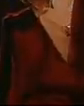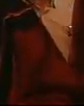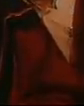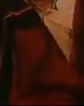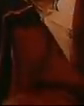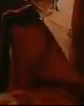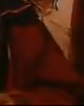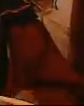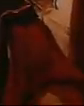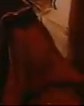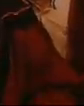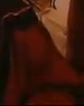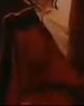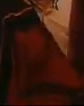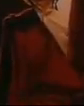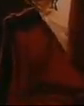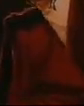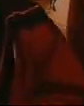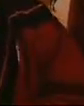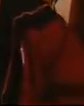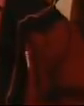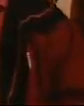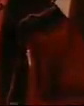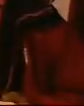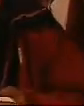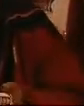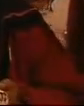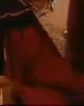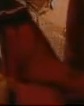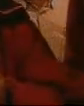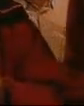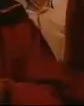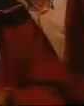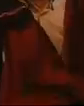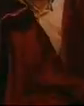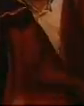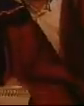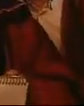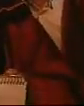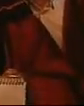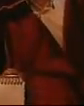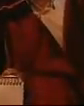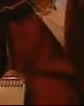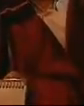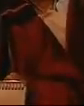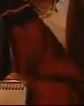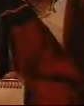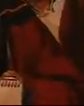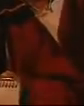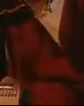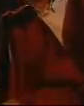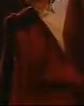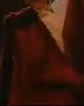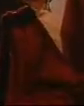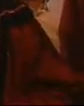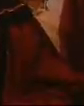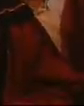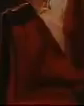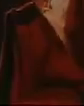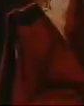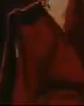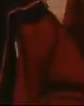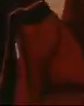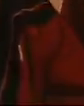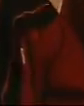para lo que era la construcción de la primera plataforma petrolera, pero en este momento se encuentra acá para la firma del acuerdo para la producción de estructuras metálicas